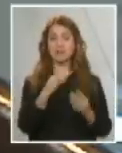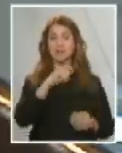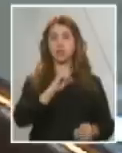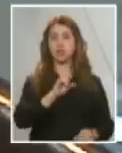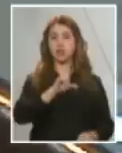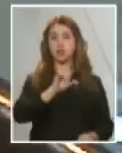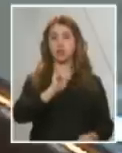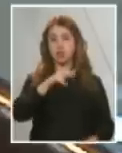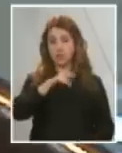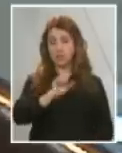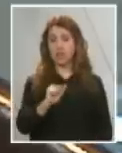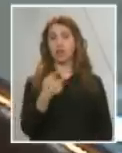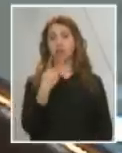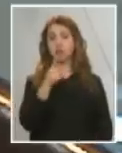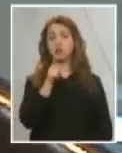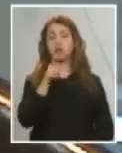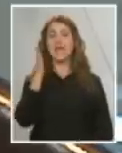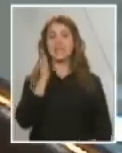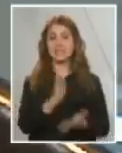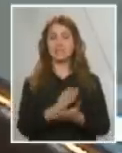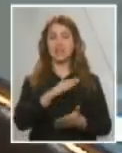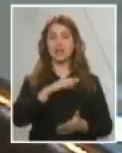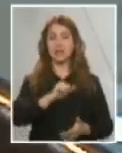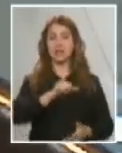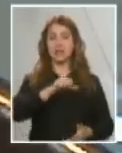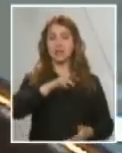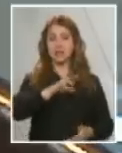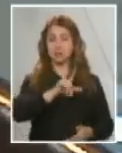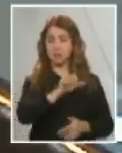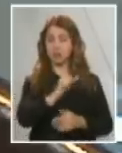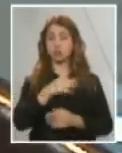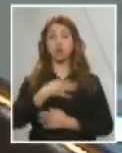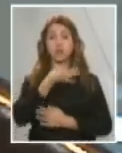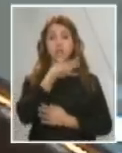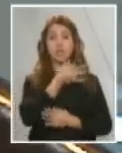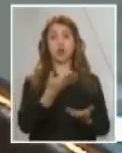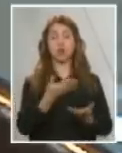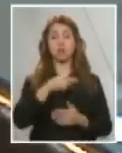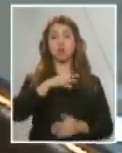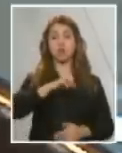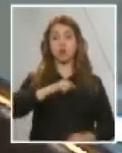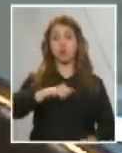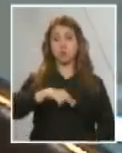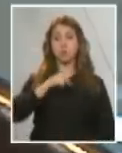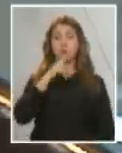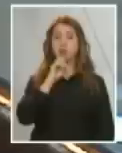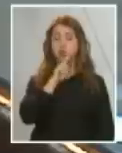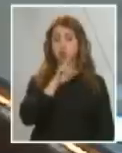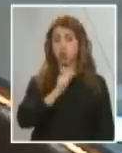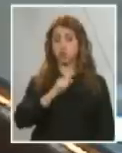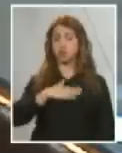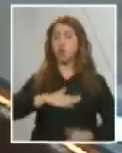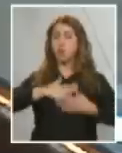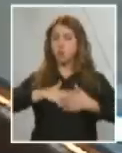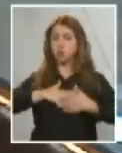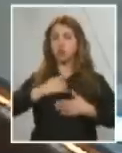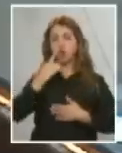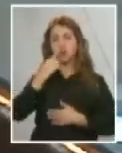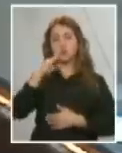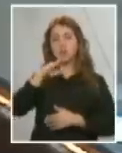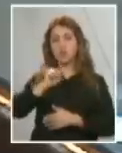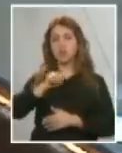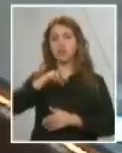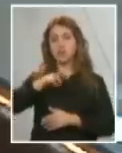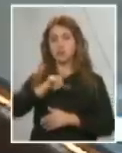2, y esa fue una exigencia de Camila. Bueno, yo te diría que como mentora es un gusto conocer a la